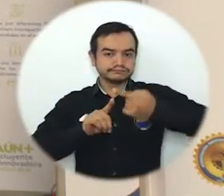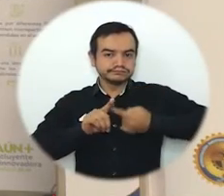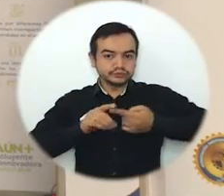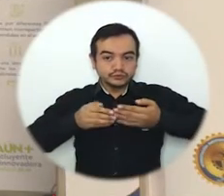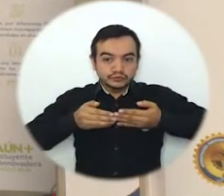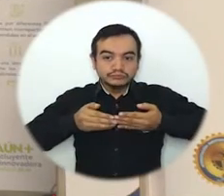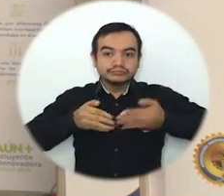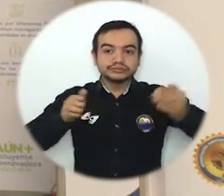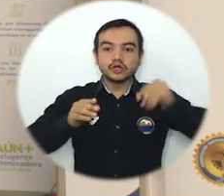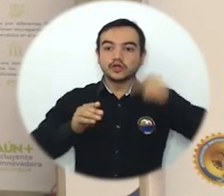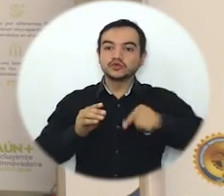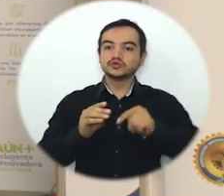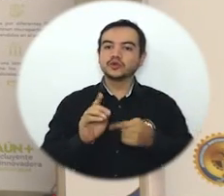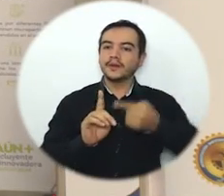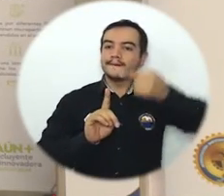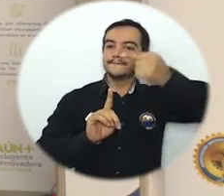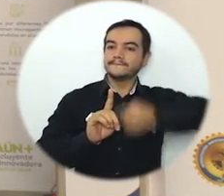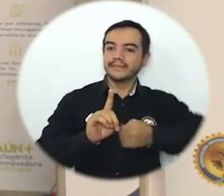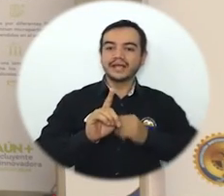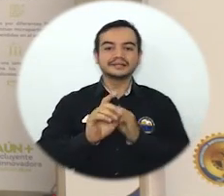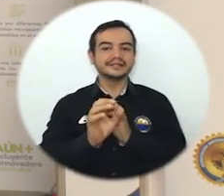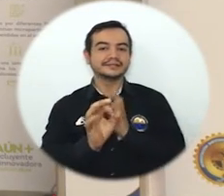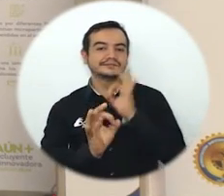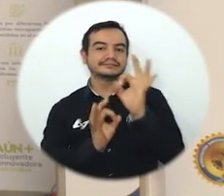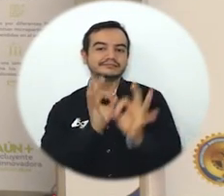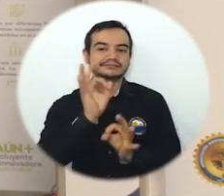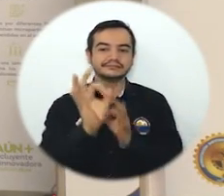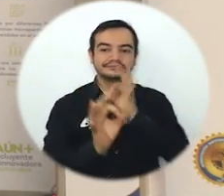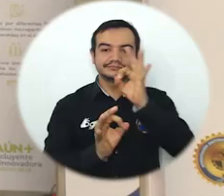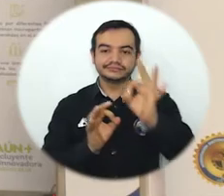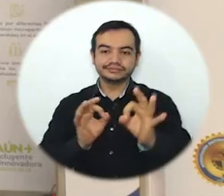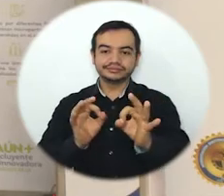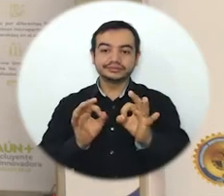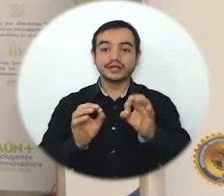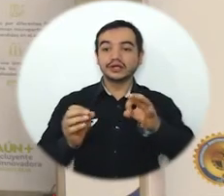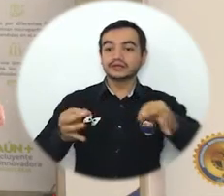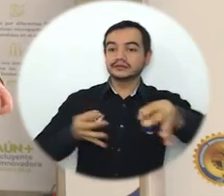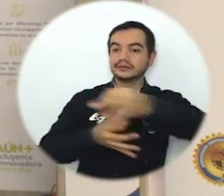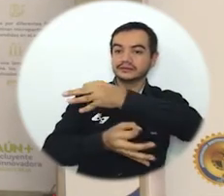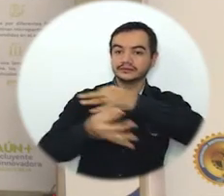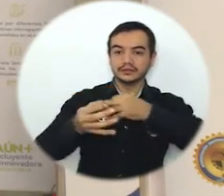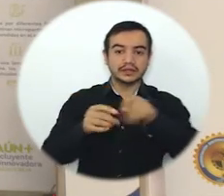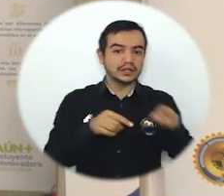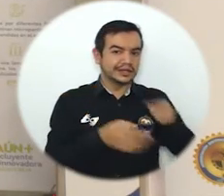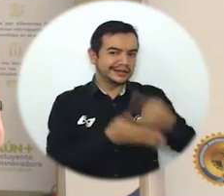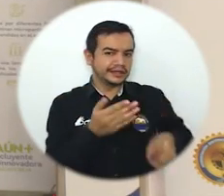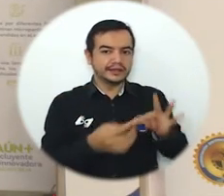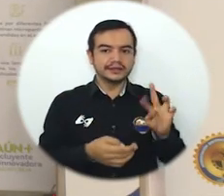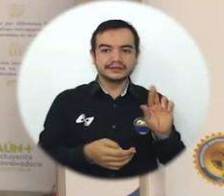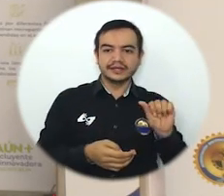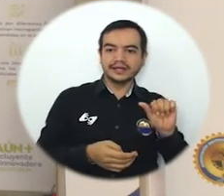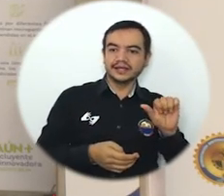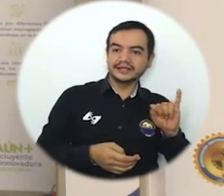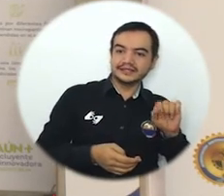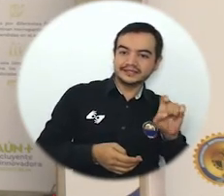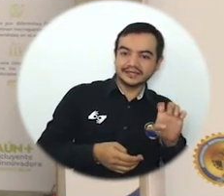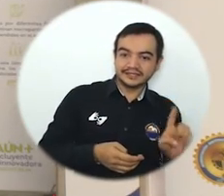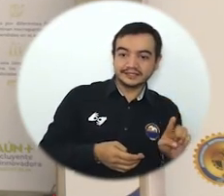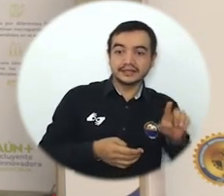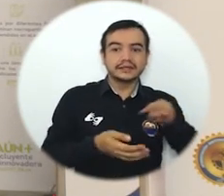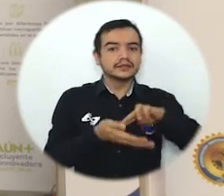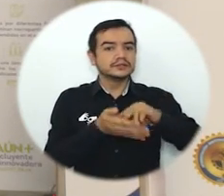Hemos lanzado el mes de las transiciones sustentables a través del proyecto TRAIES, que es el Centro Transnacional